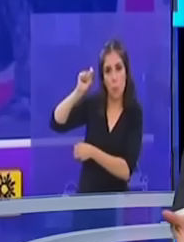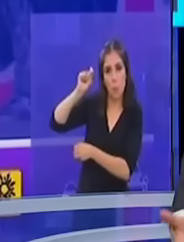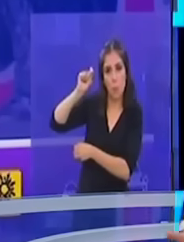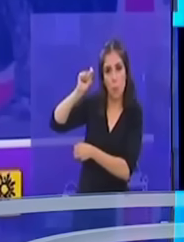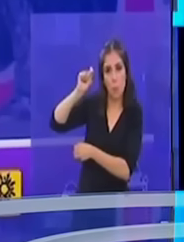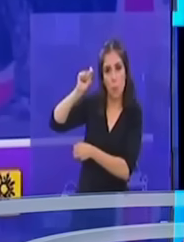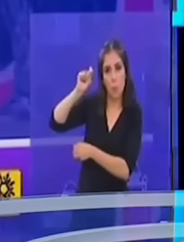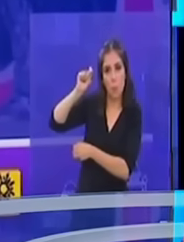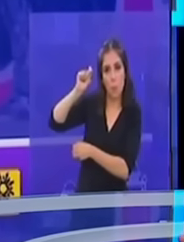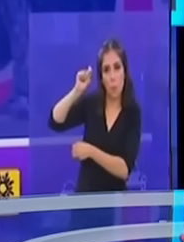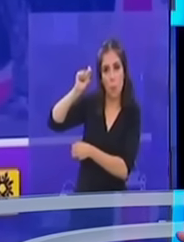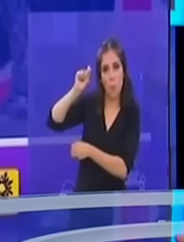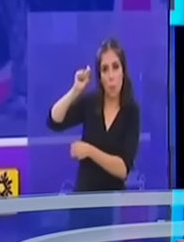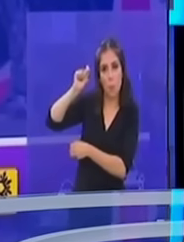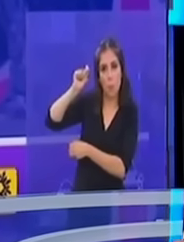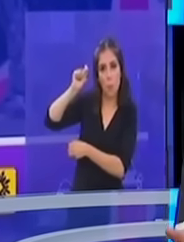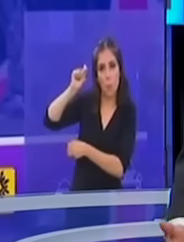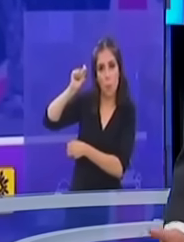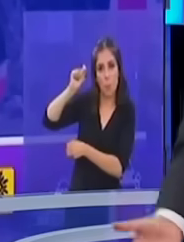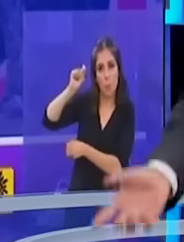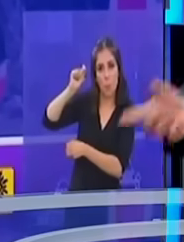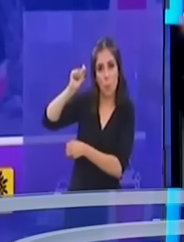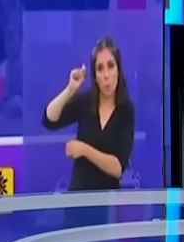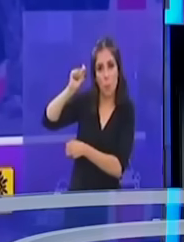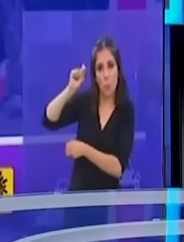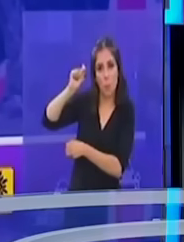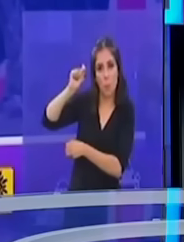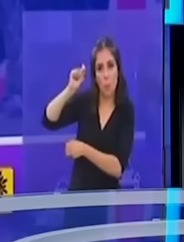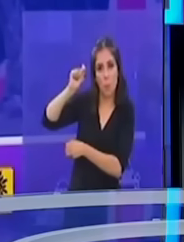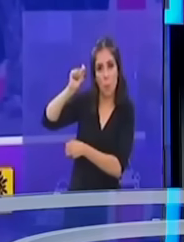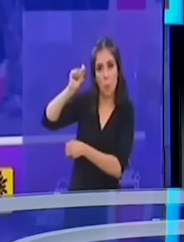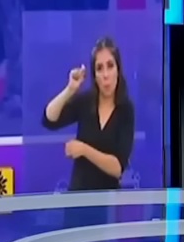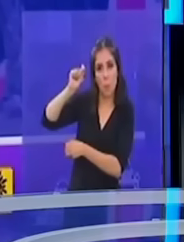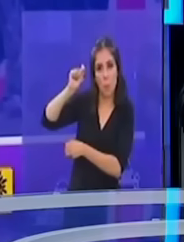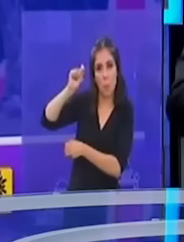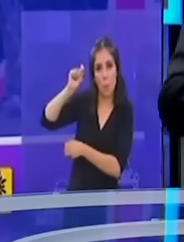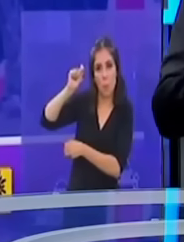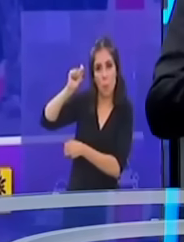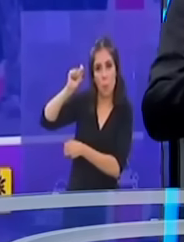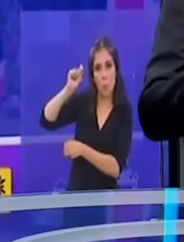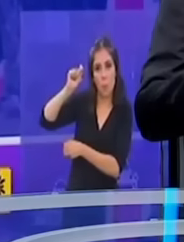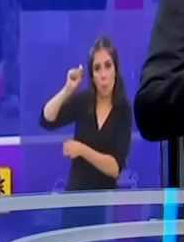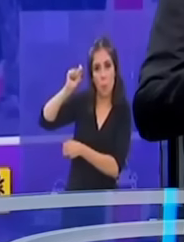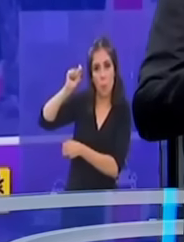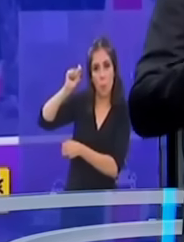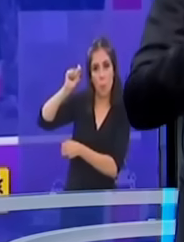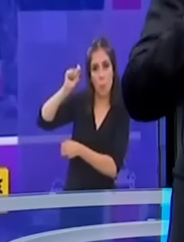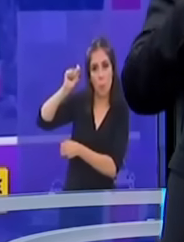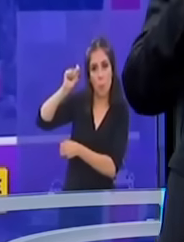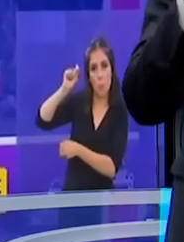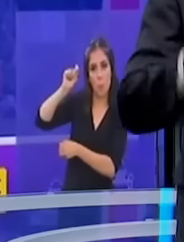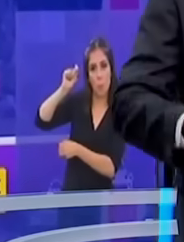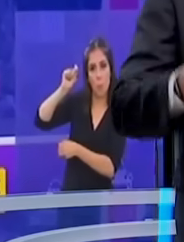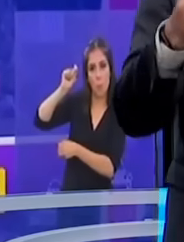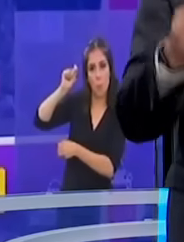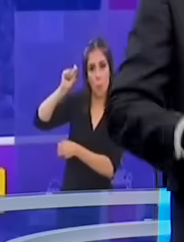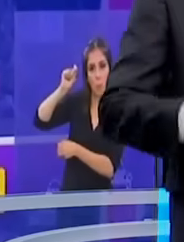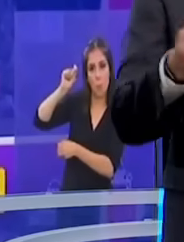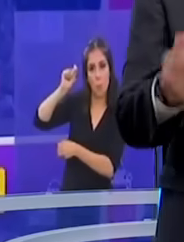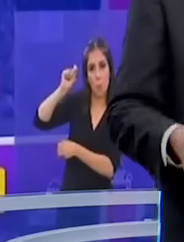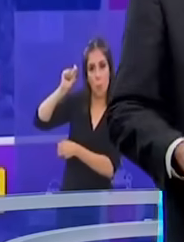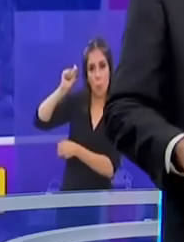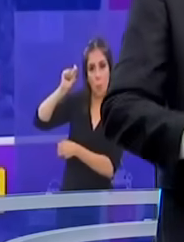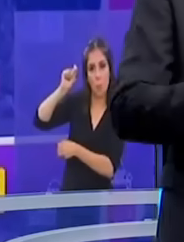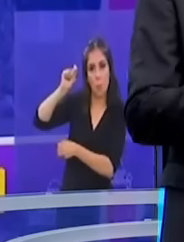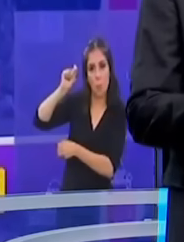¿no? Como decimos, o sea, no sabía qué decir. Al percatarse de la situación, y aquí viene un gesto que de verdad se aplaude y se agradece en